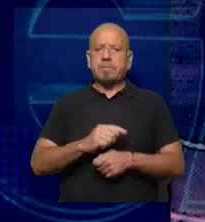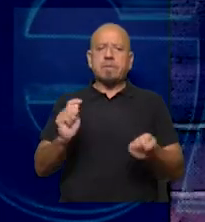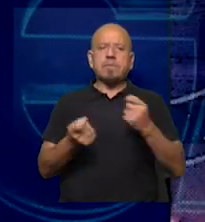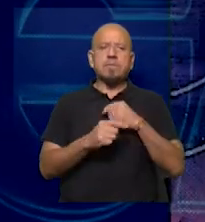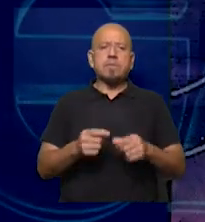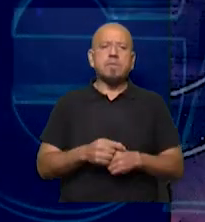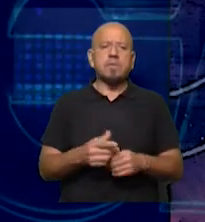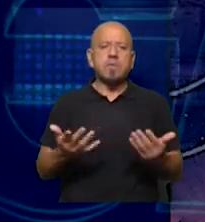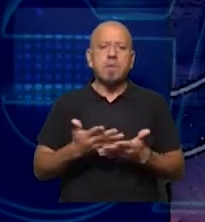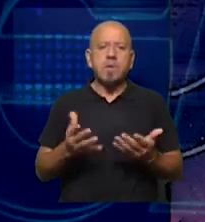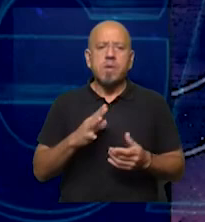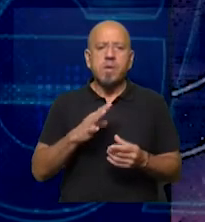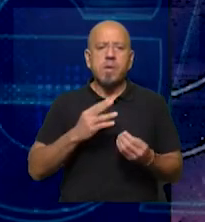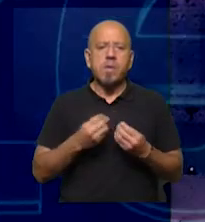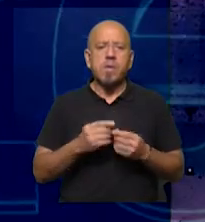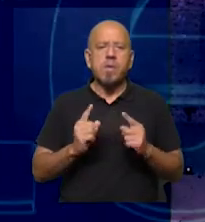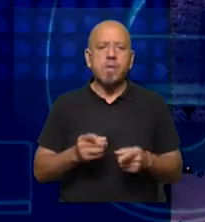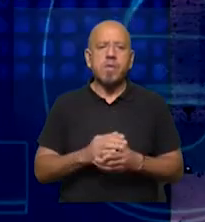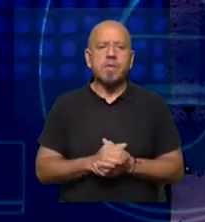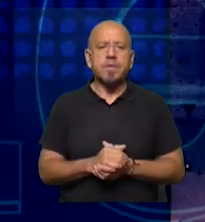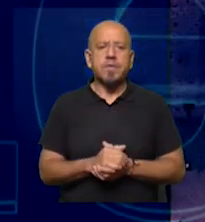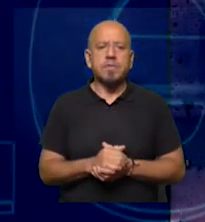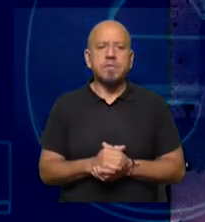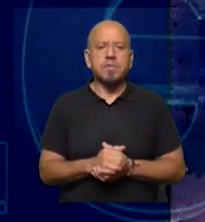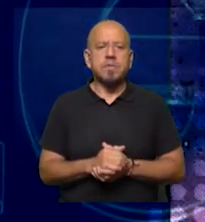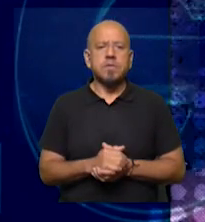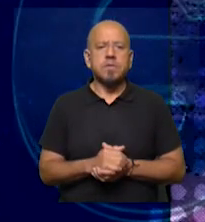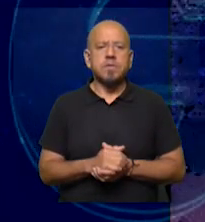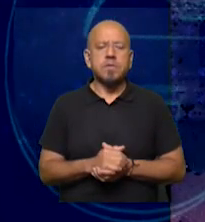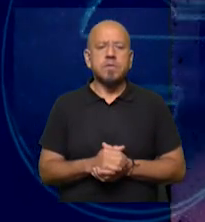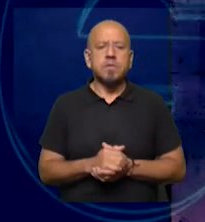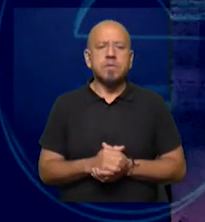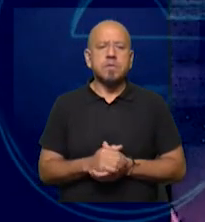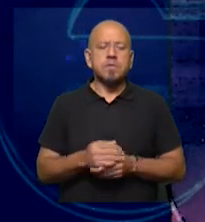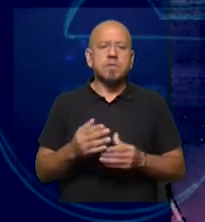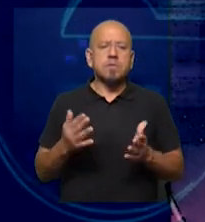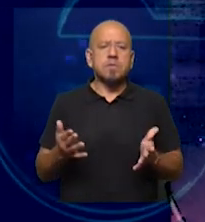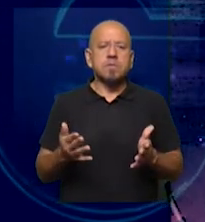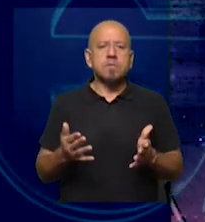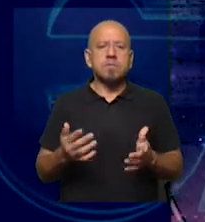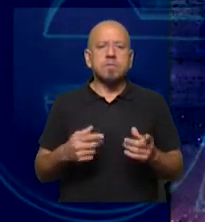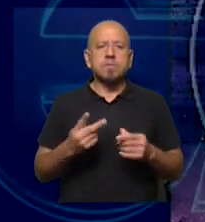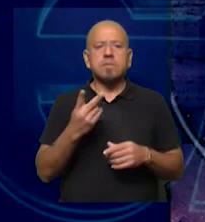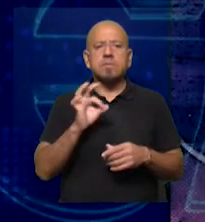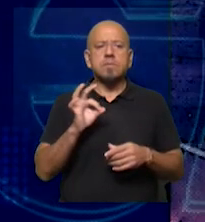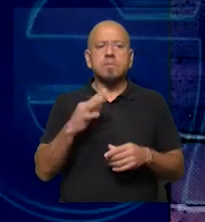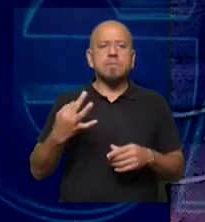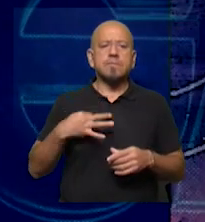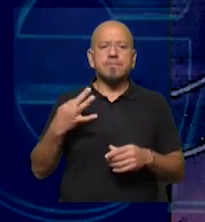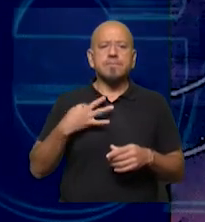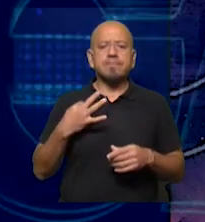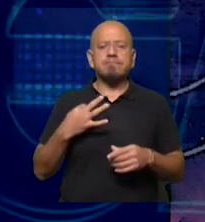también muy presente, ¿verdad? Exactamente. Quizás hace 20 años lo